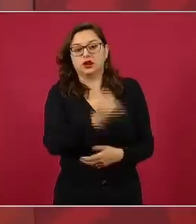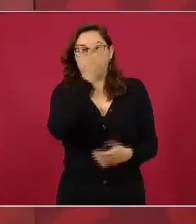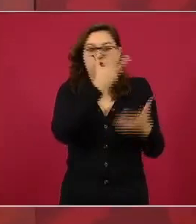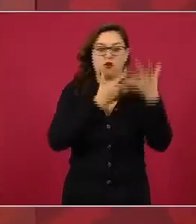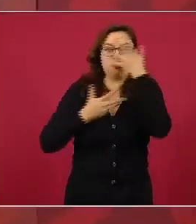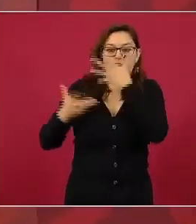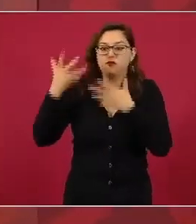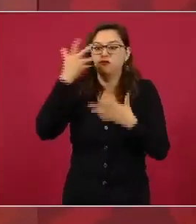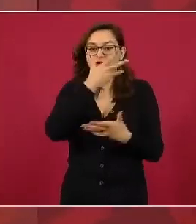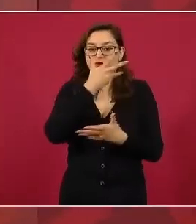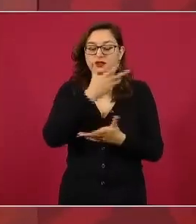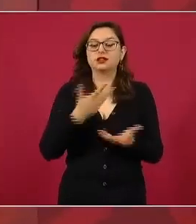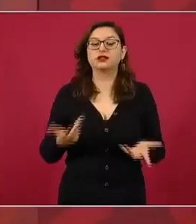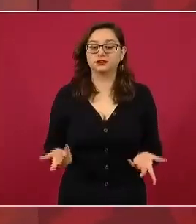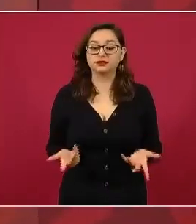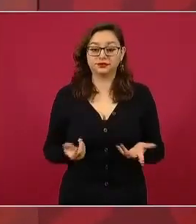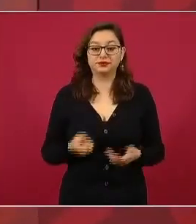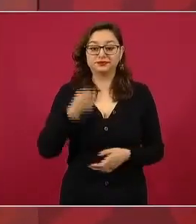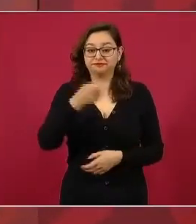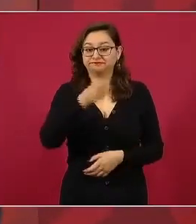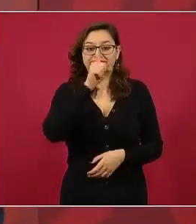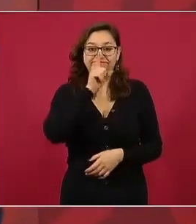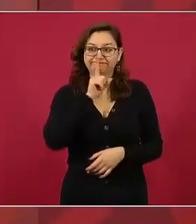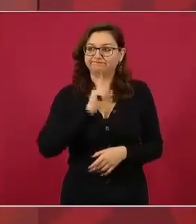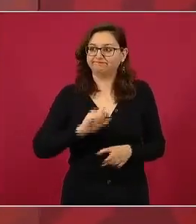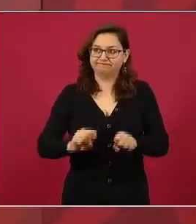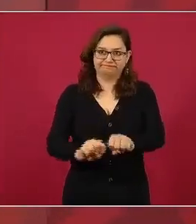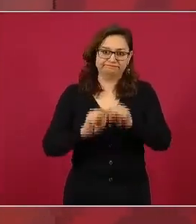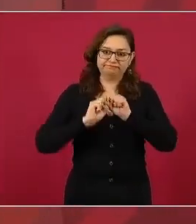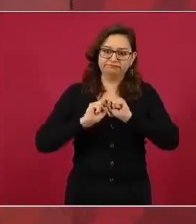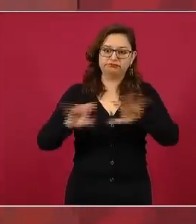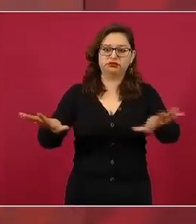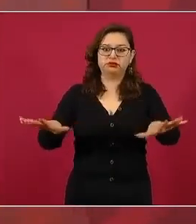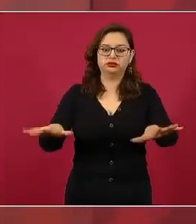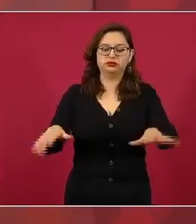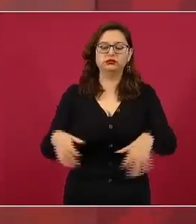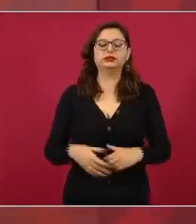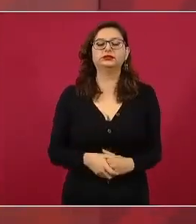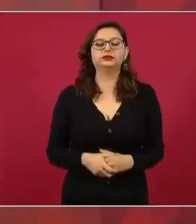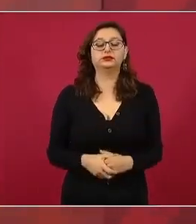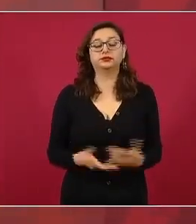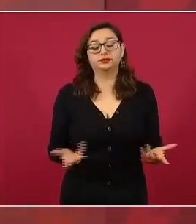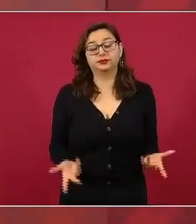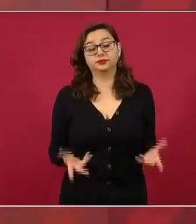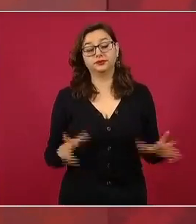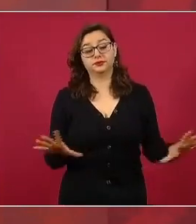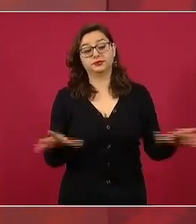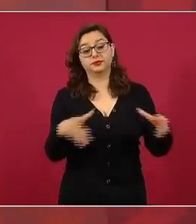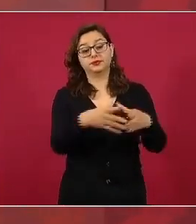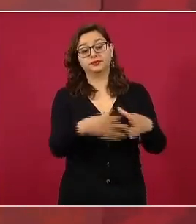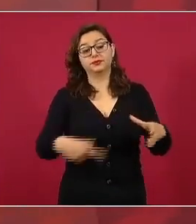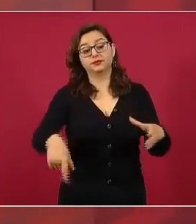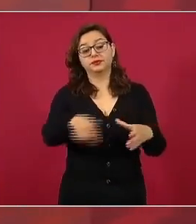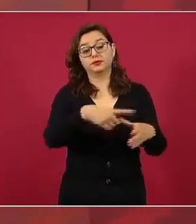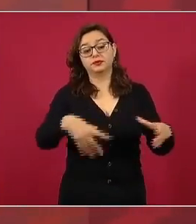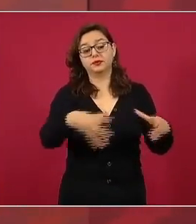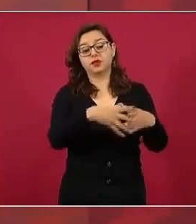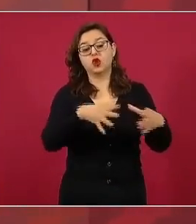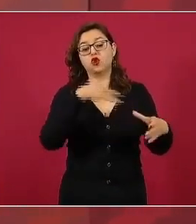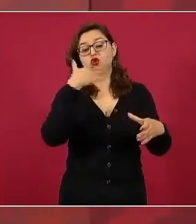Además, los conservadores, que no solo son estos